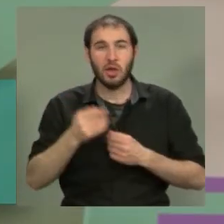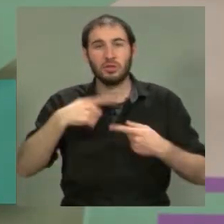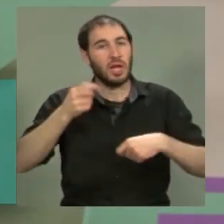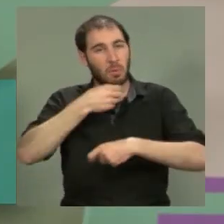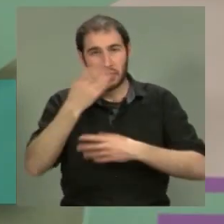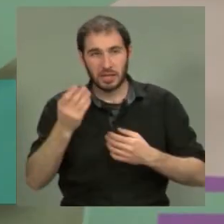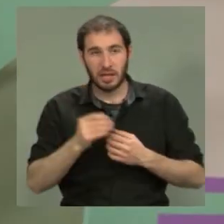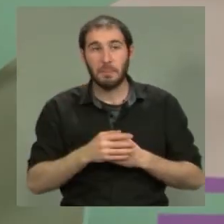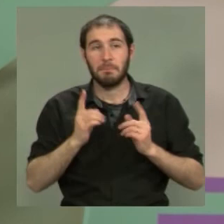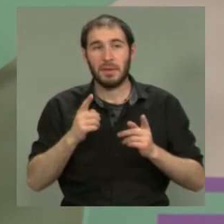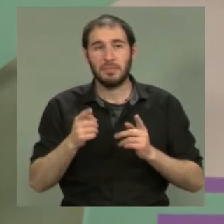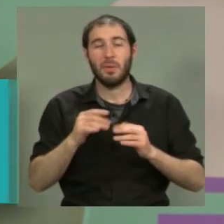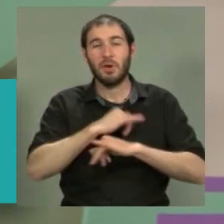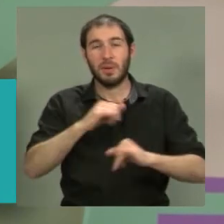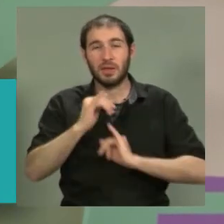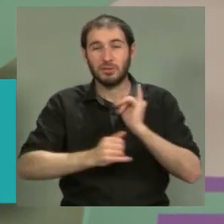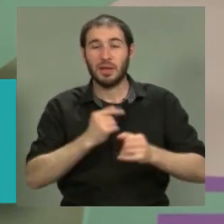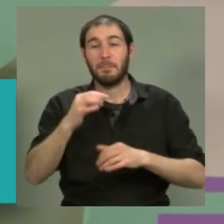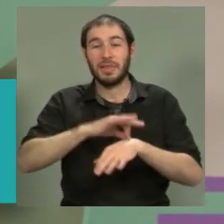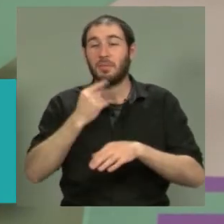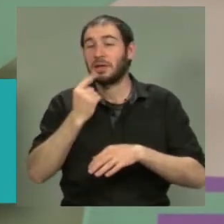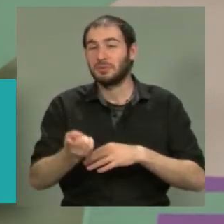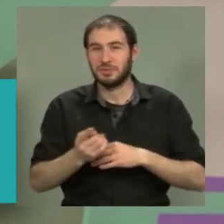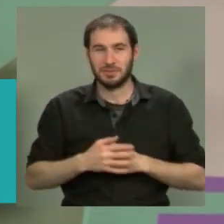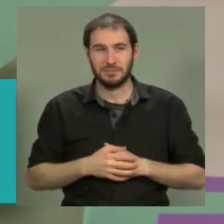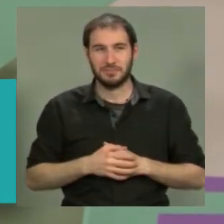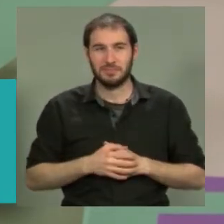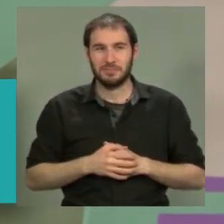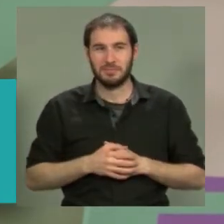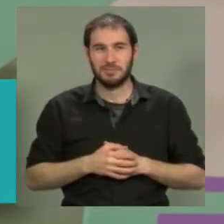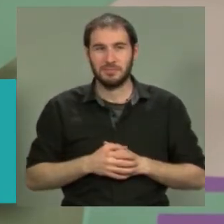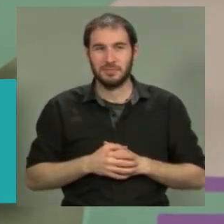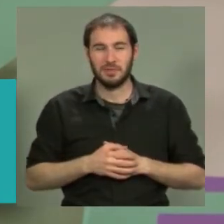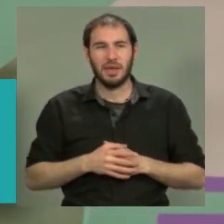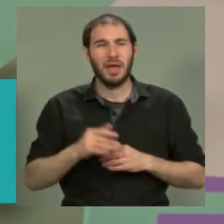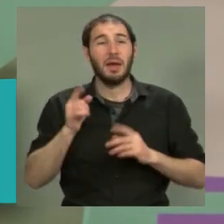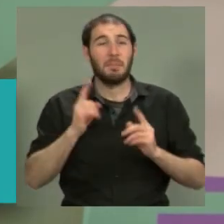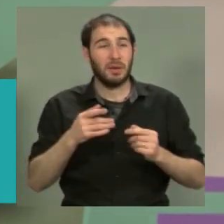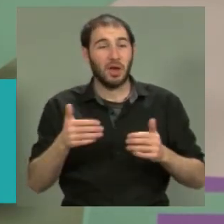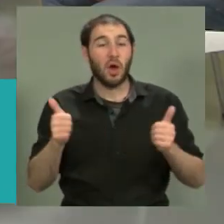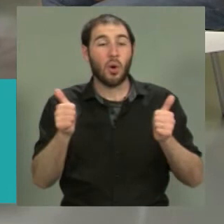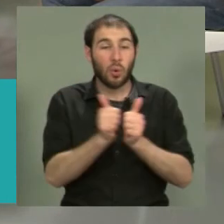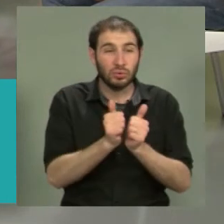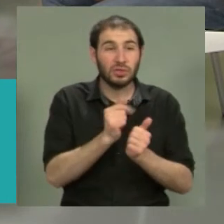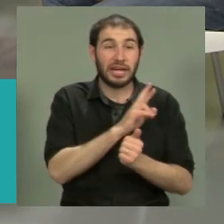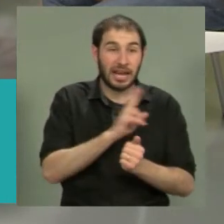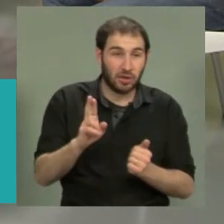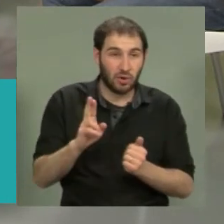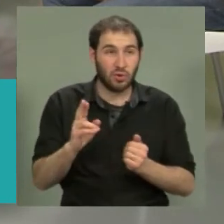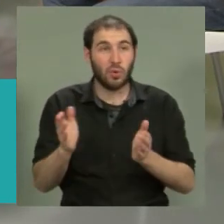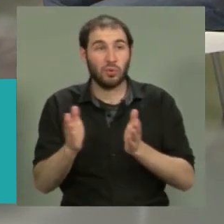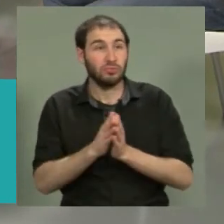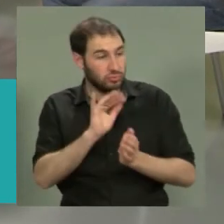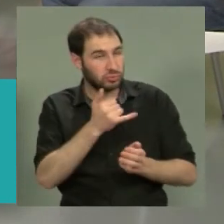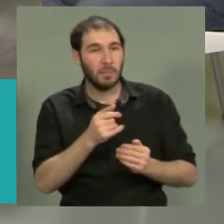cosa, como dice la propaganda, consulte a su médico, ¿no? O sea, puede convivir la religión obvio, desde ahí, obvio.